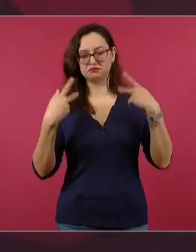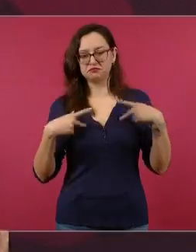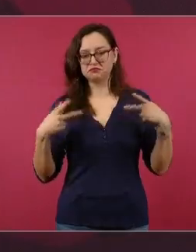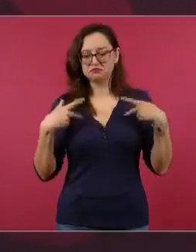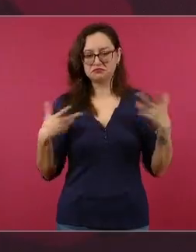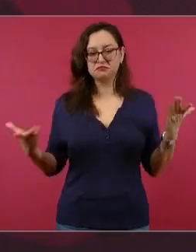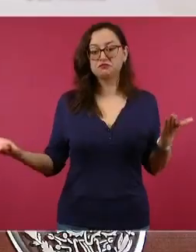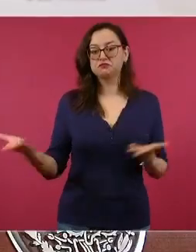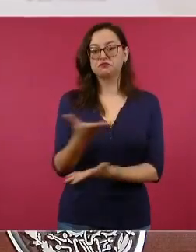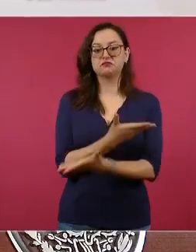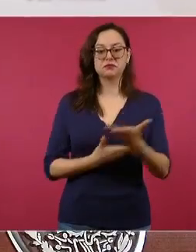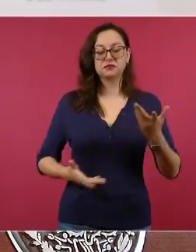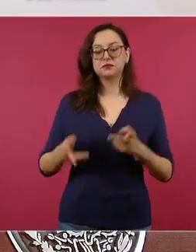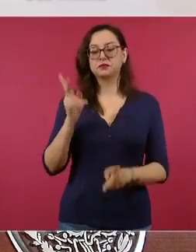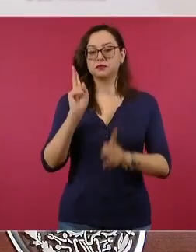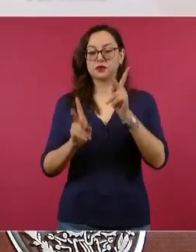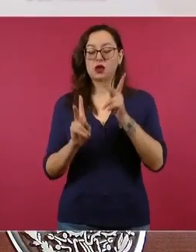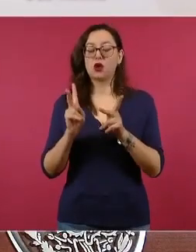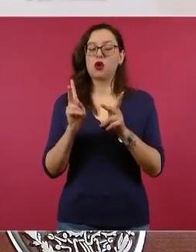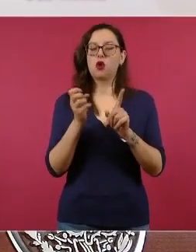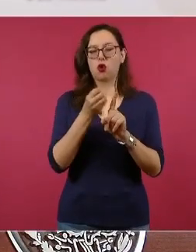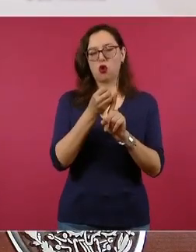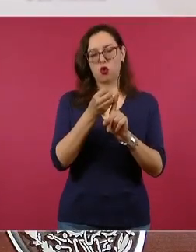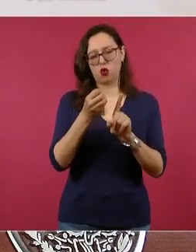con todos.